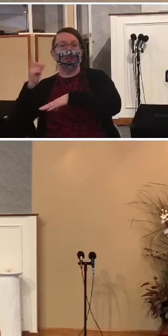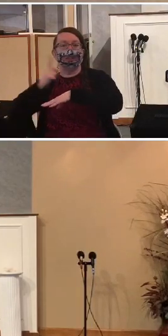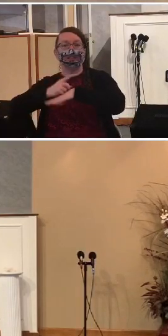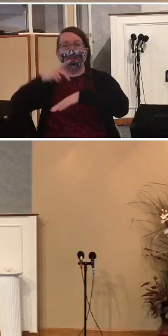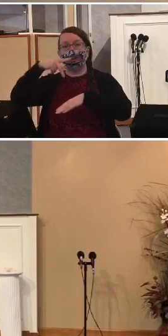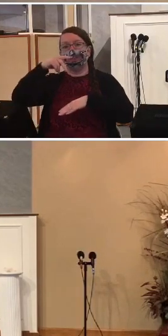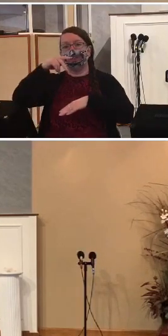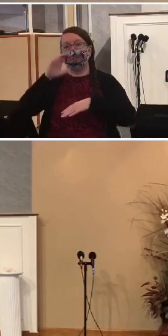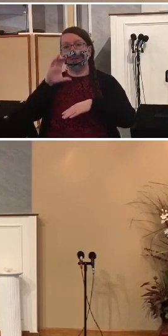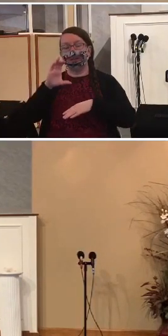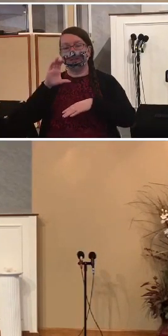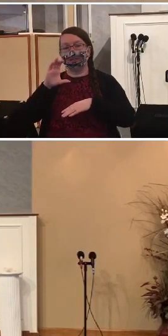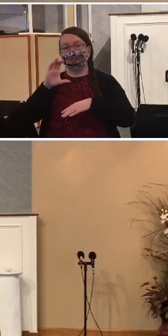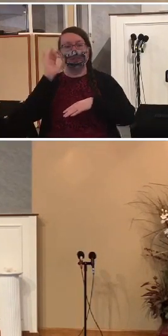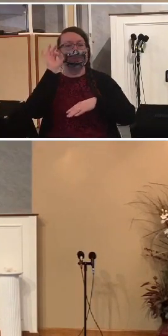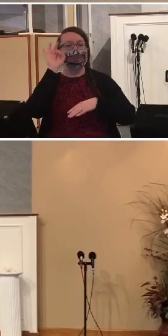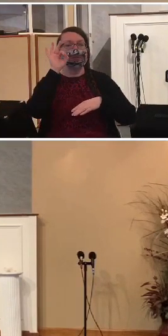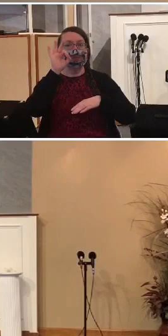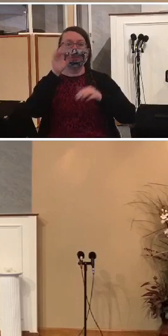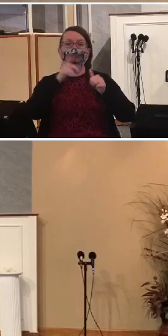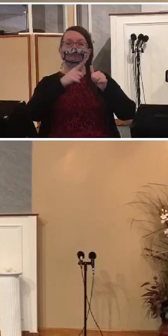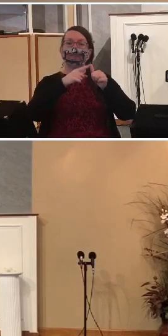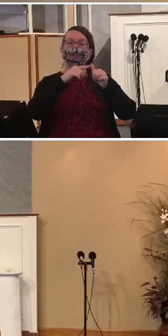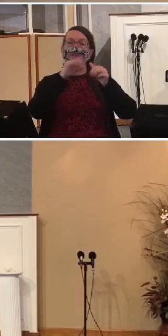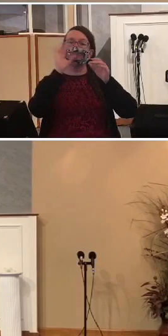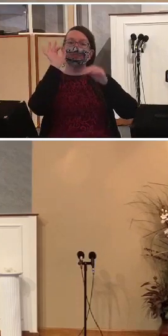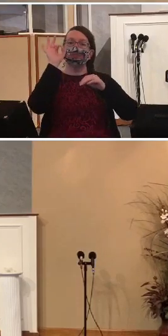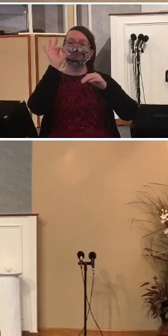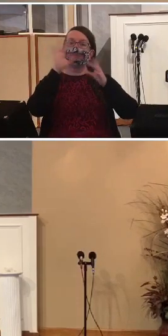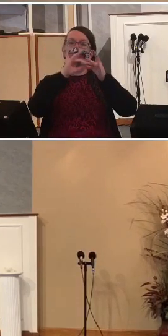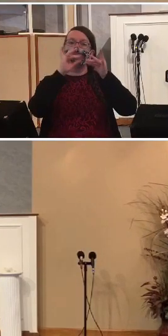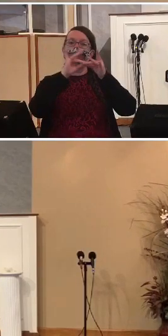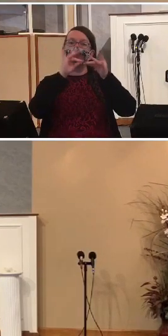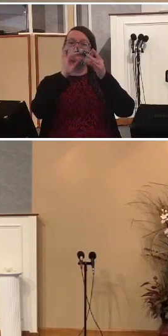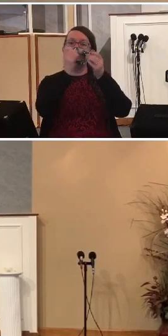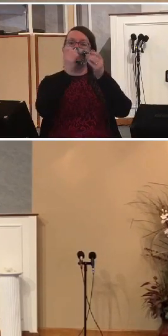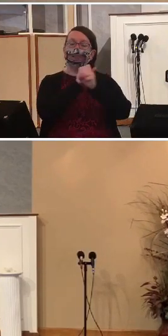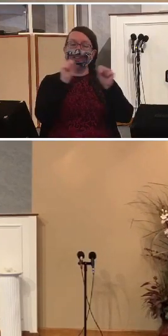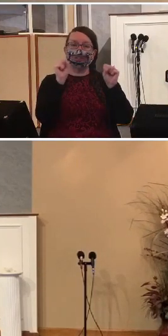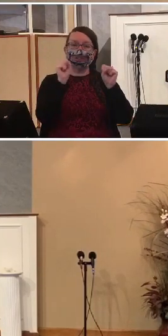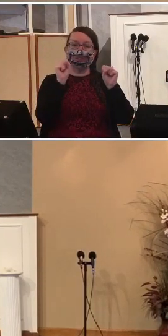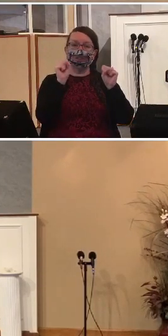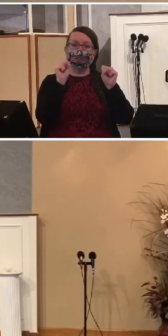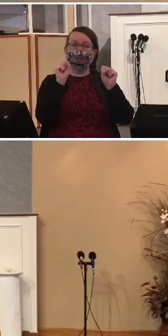Él estaba predicando el primer pecado de salvación.